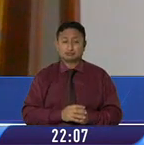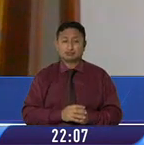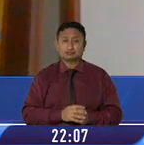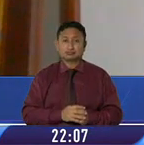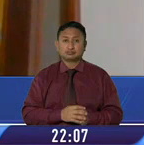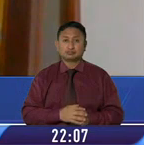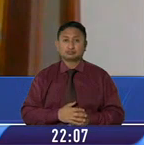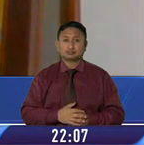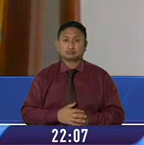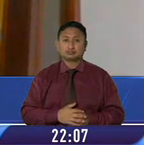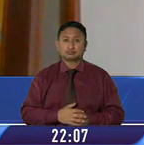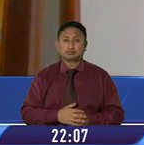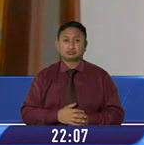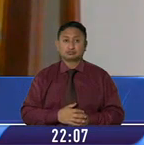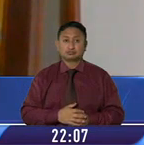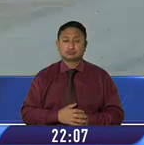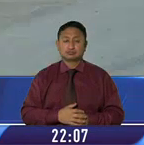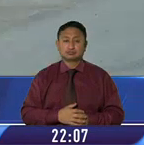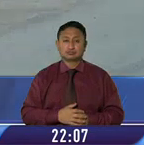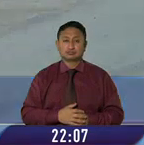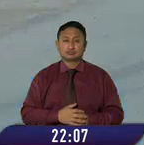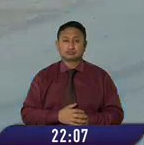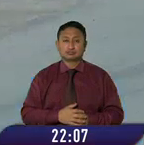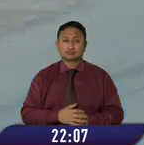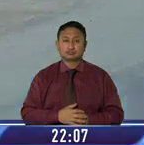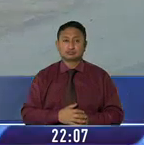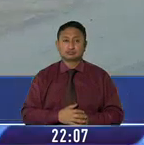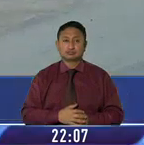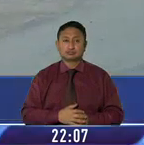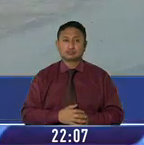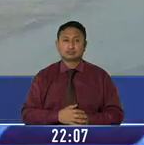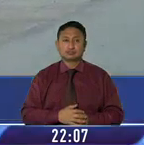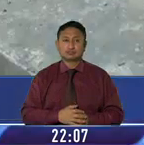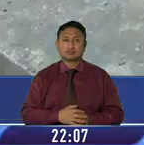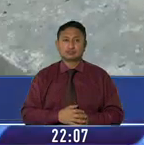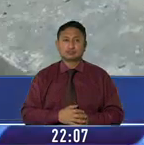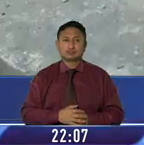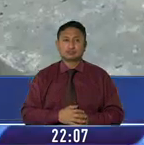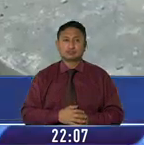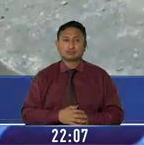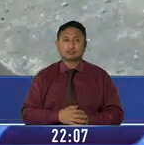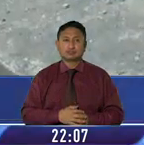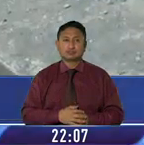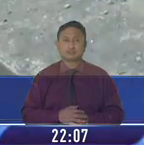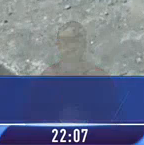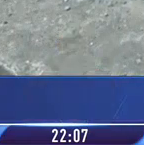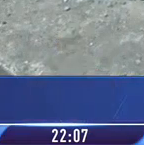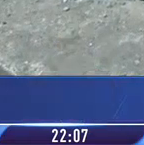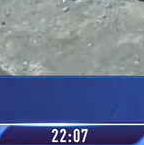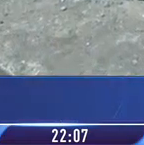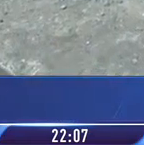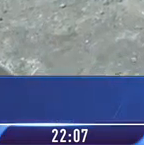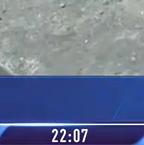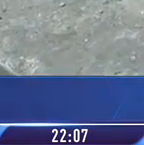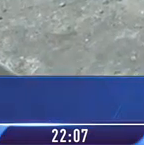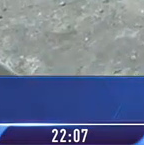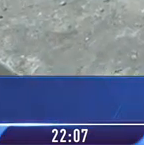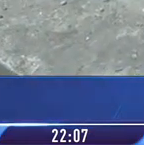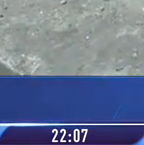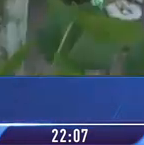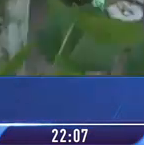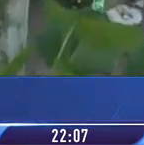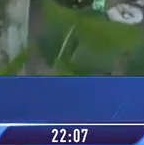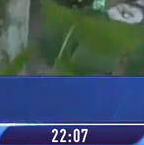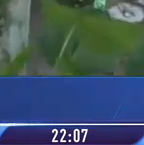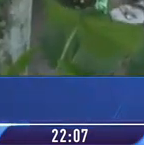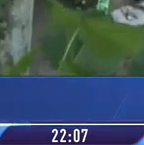de mayor potencial resolutivo. La tesis de que la pérdida de pista del bus habría sido por exceso de velocidad se mantiene.